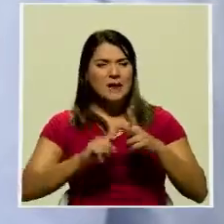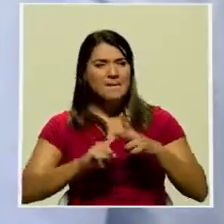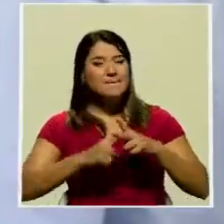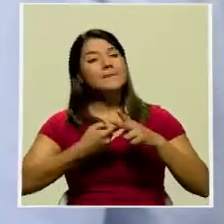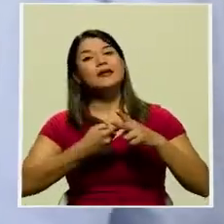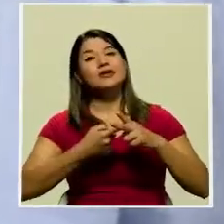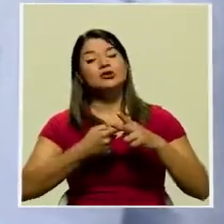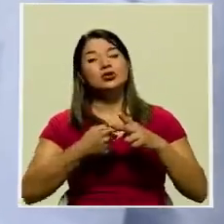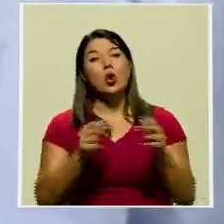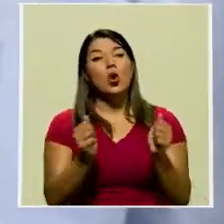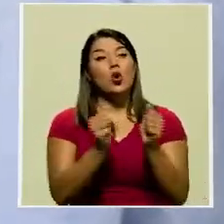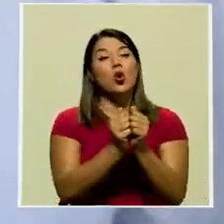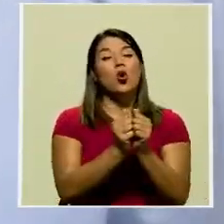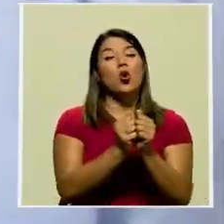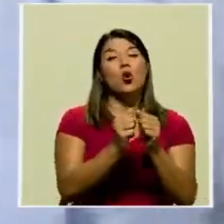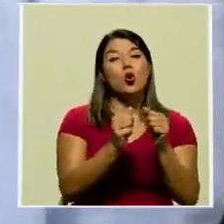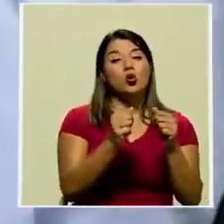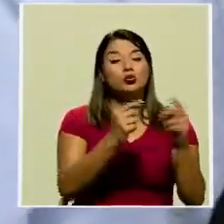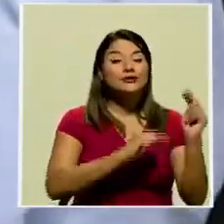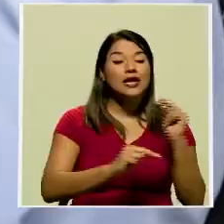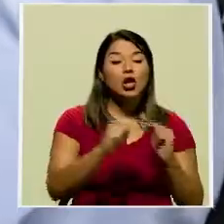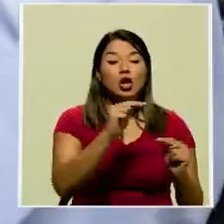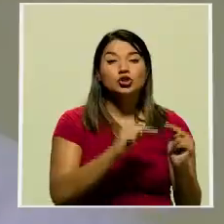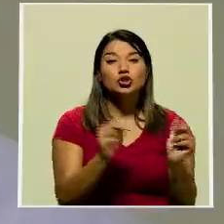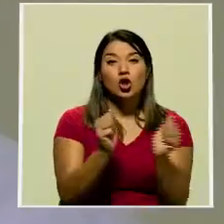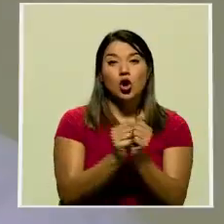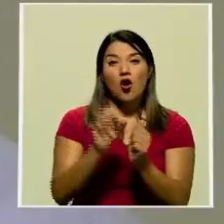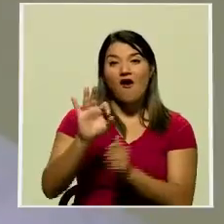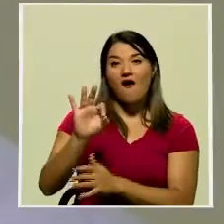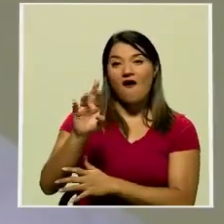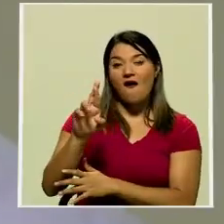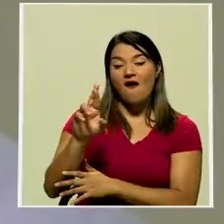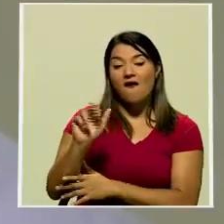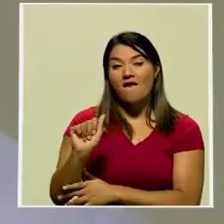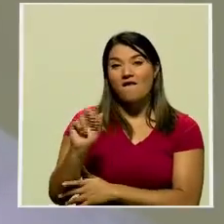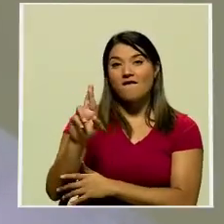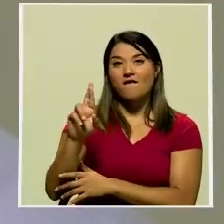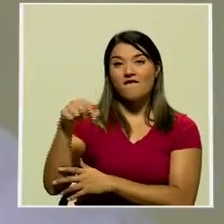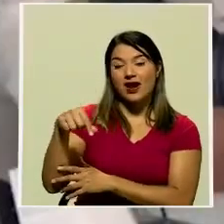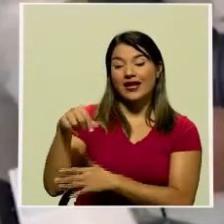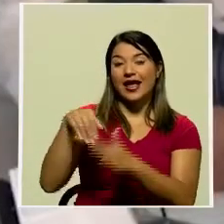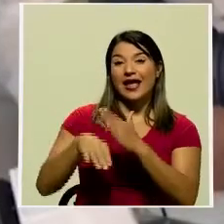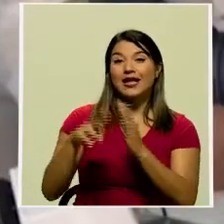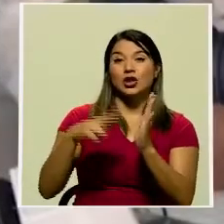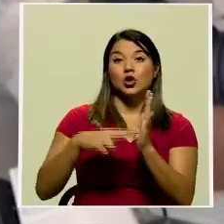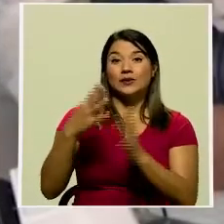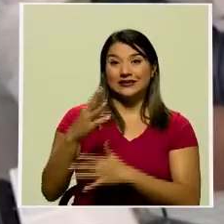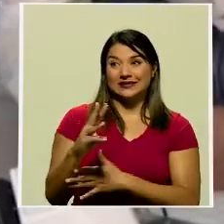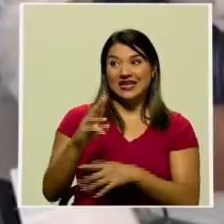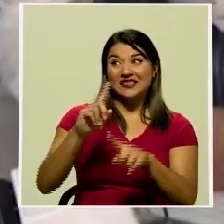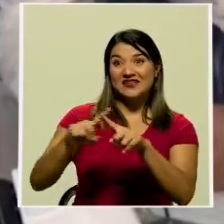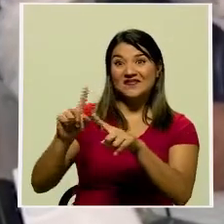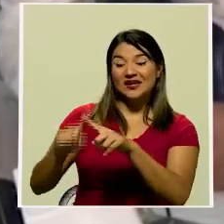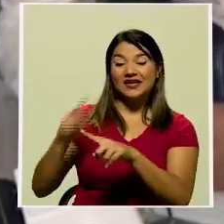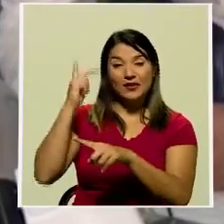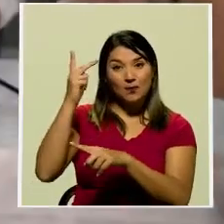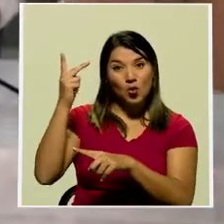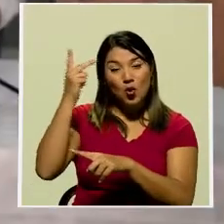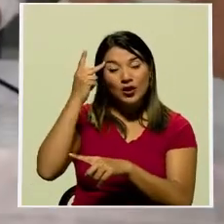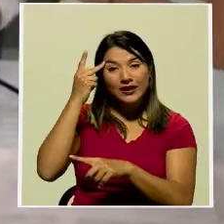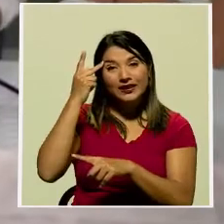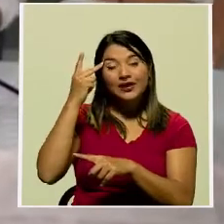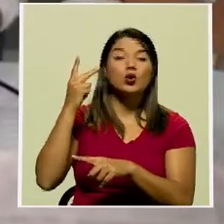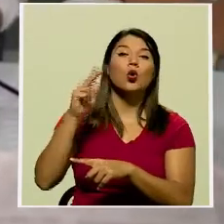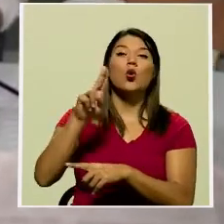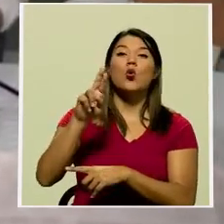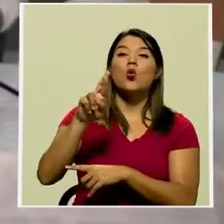firma de la paz con la guerrilla FARC en 2016. Varios líderes políticos, desde los expresidentes Álvaro Uribe y Juan Manuel Santos hasta